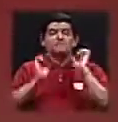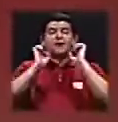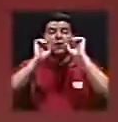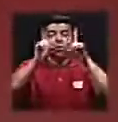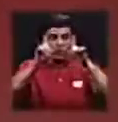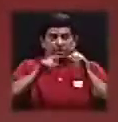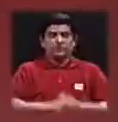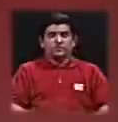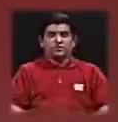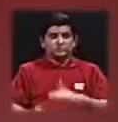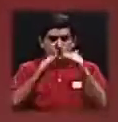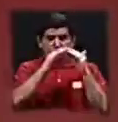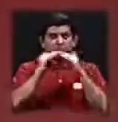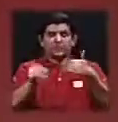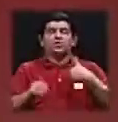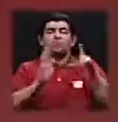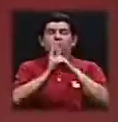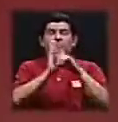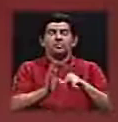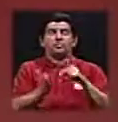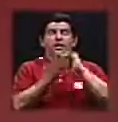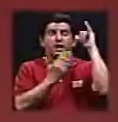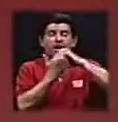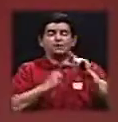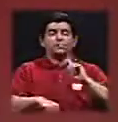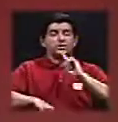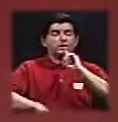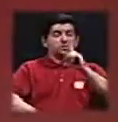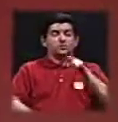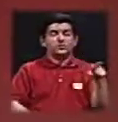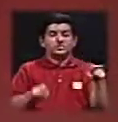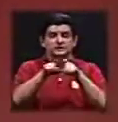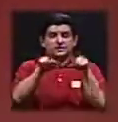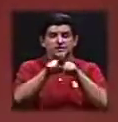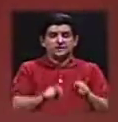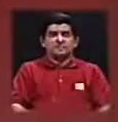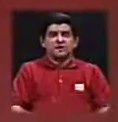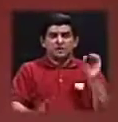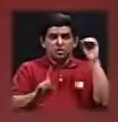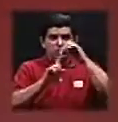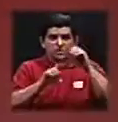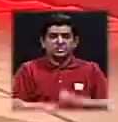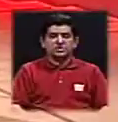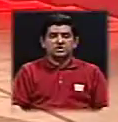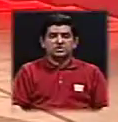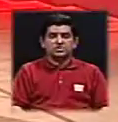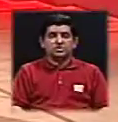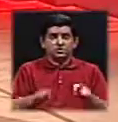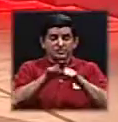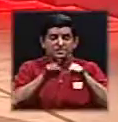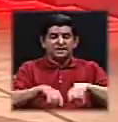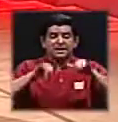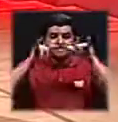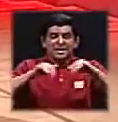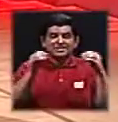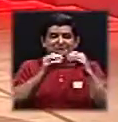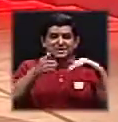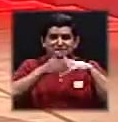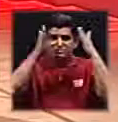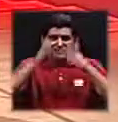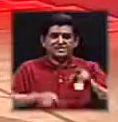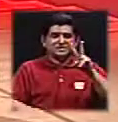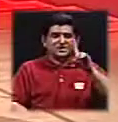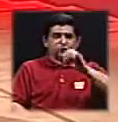educación que nuestro pueblo se merece. El proyecto también plantea como objetivo incrementar el acceso y la retención de estudiantes con un incremento